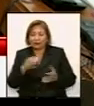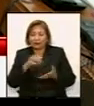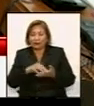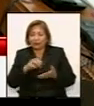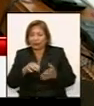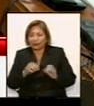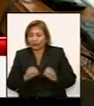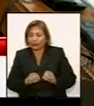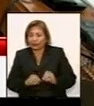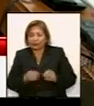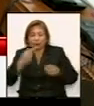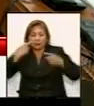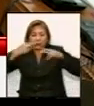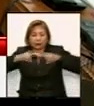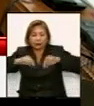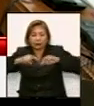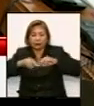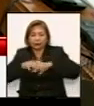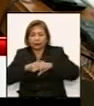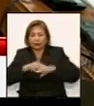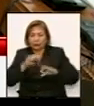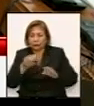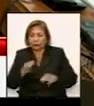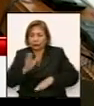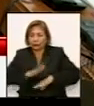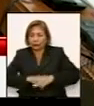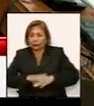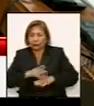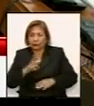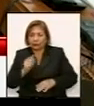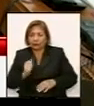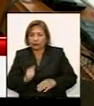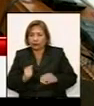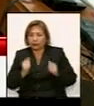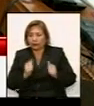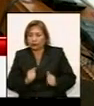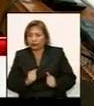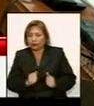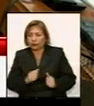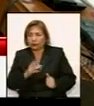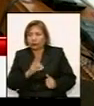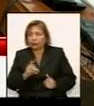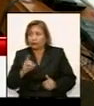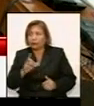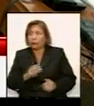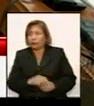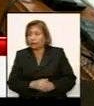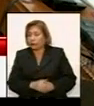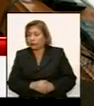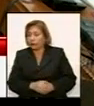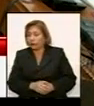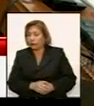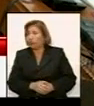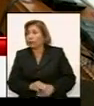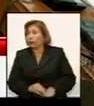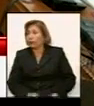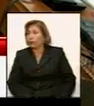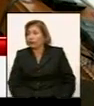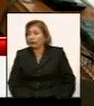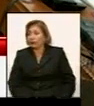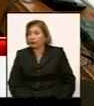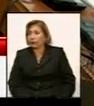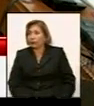una investigación sobre la violencia de género en línea, que va, digamos, directamente